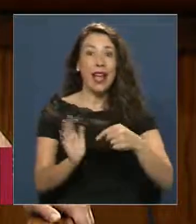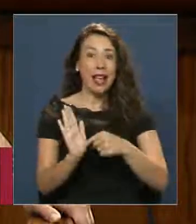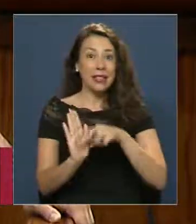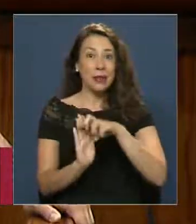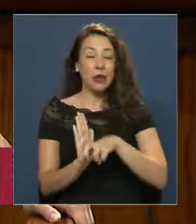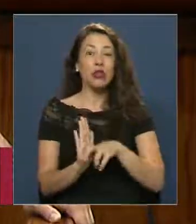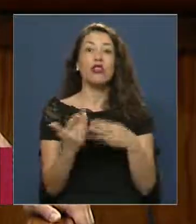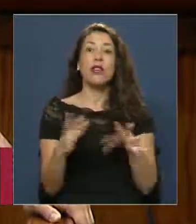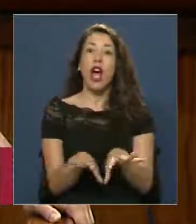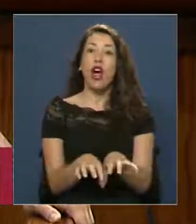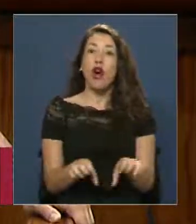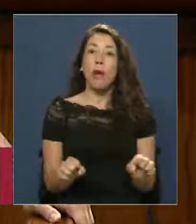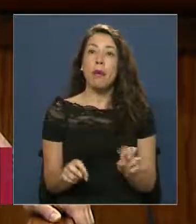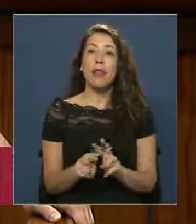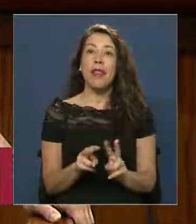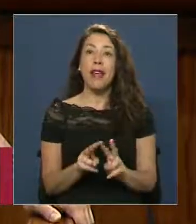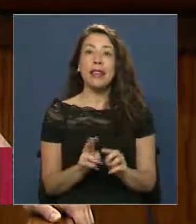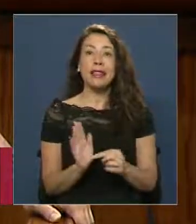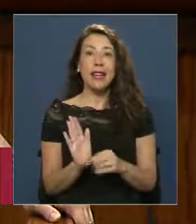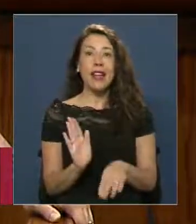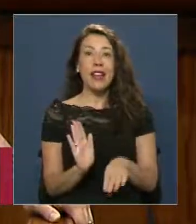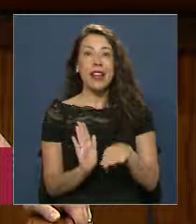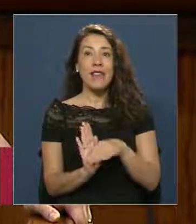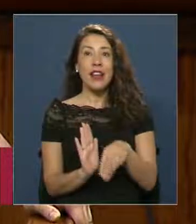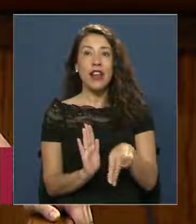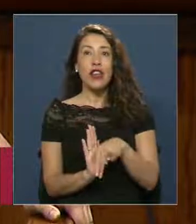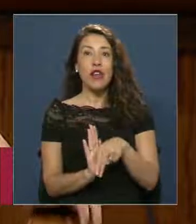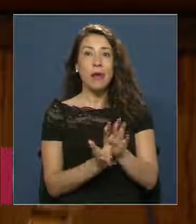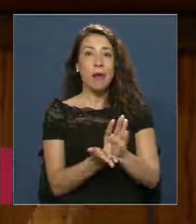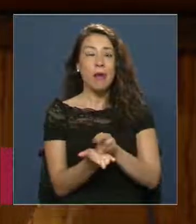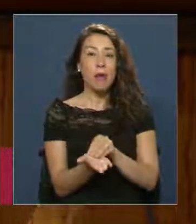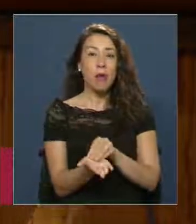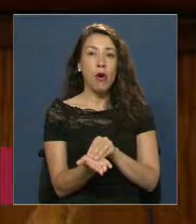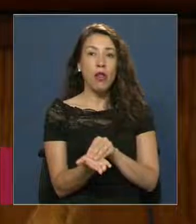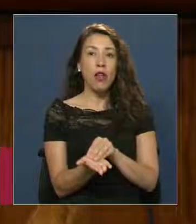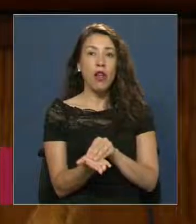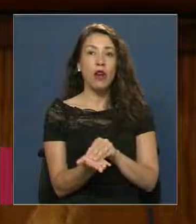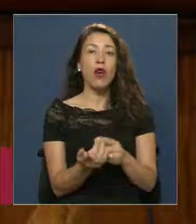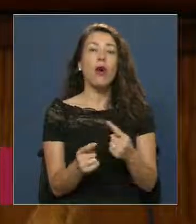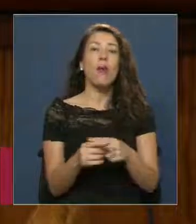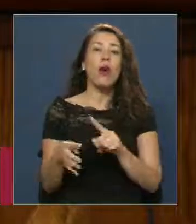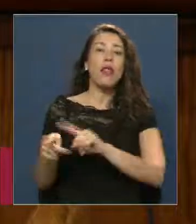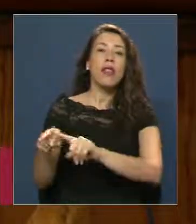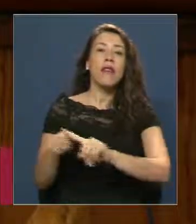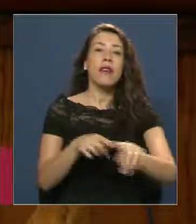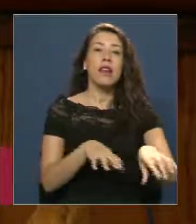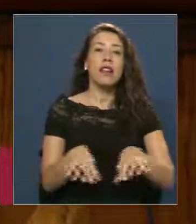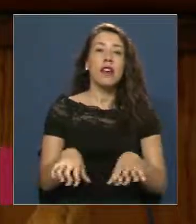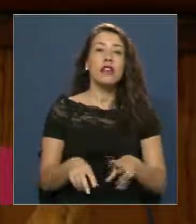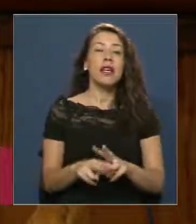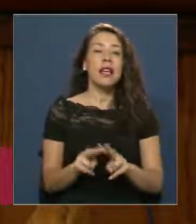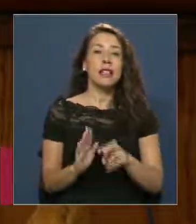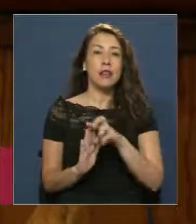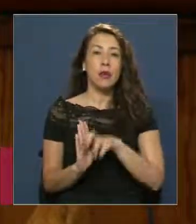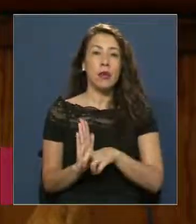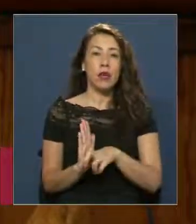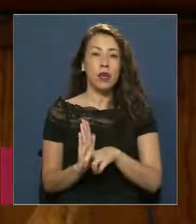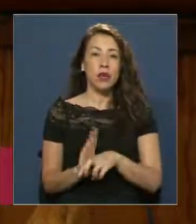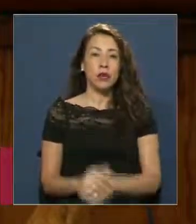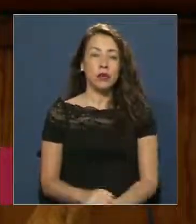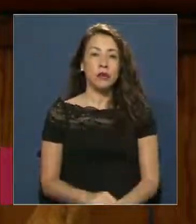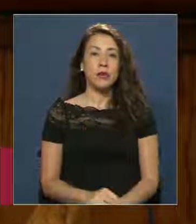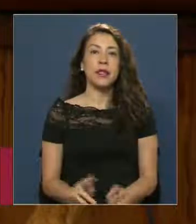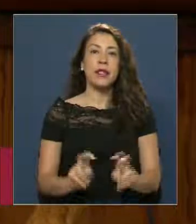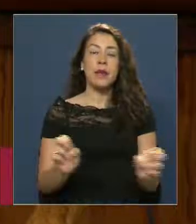se han comprometido a implementar dichos estándares y normas modelo que resultaron de las distintas acciones del proyecto. En materia